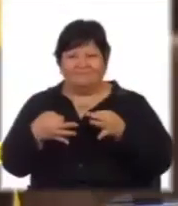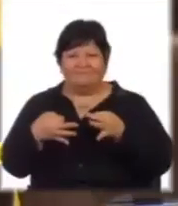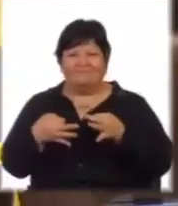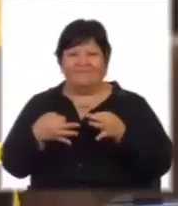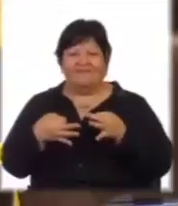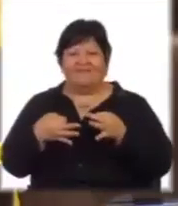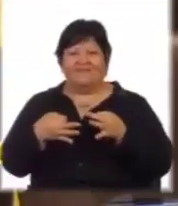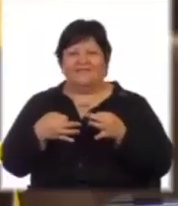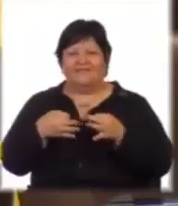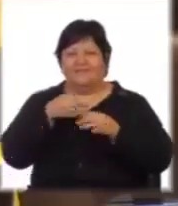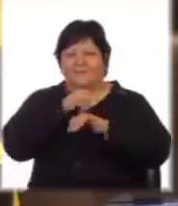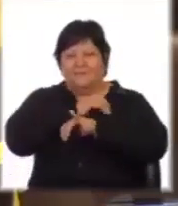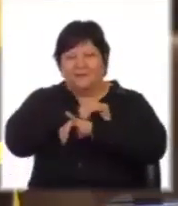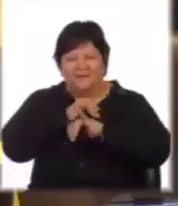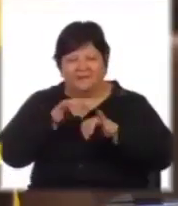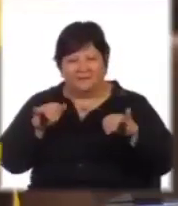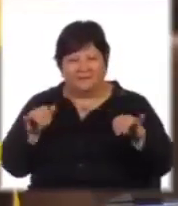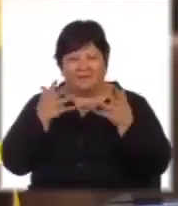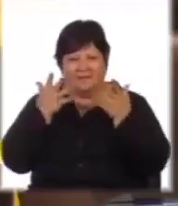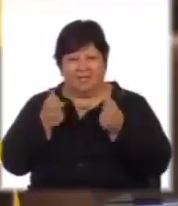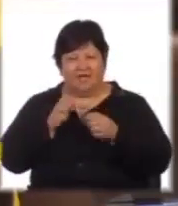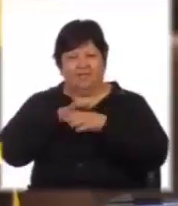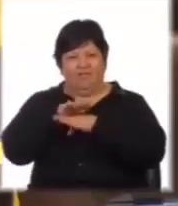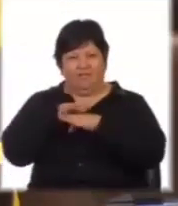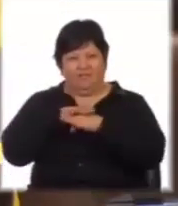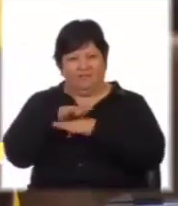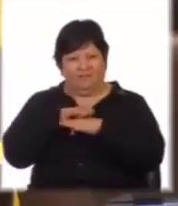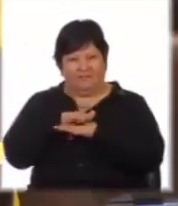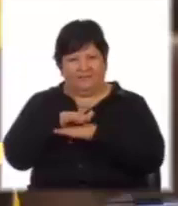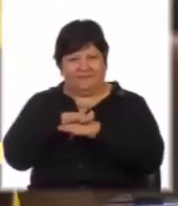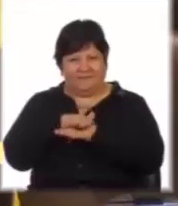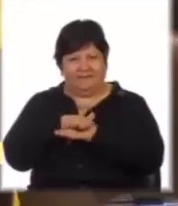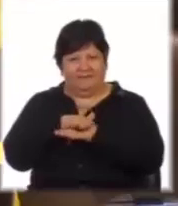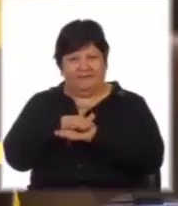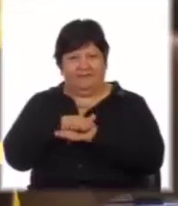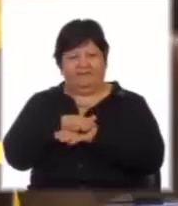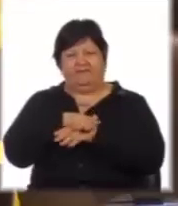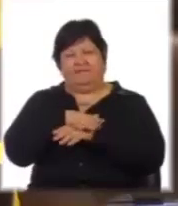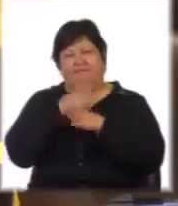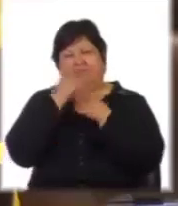señor presidente, quiero felicitar a las cientos